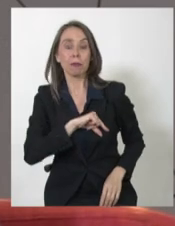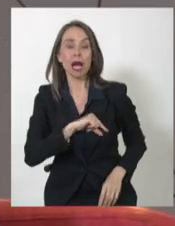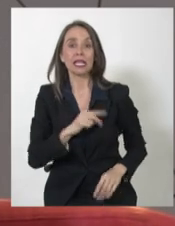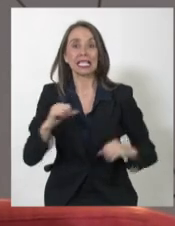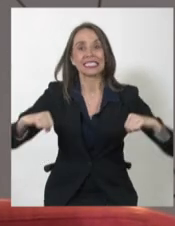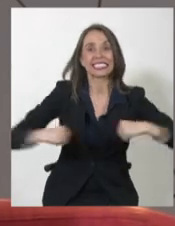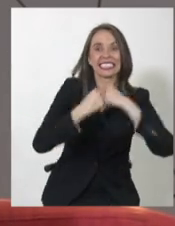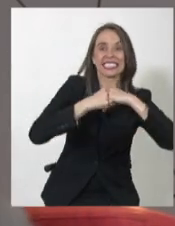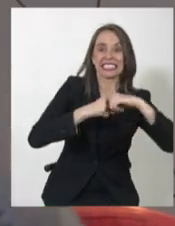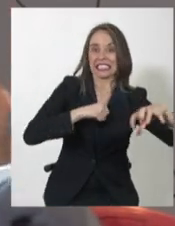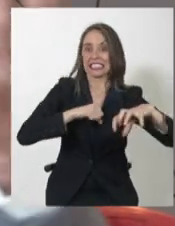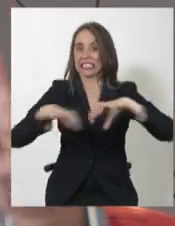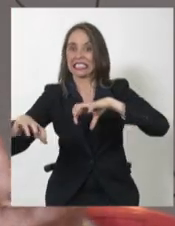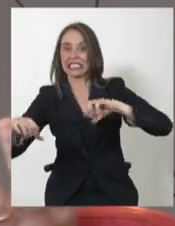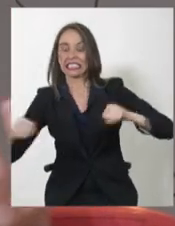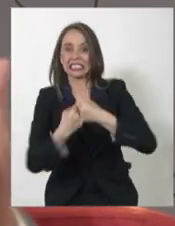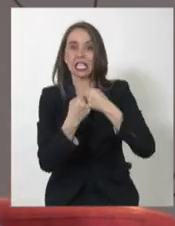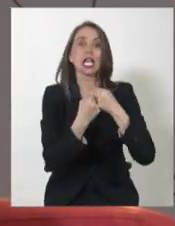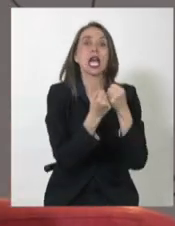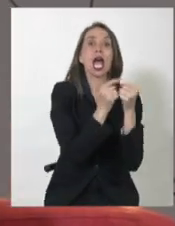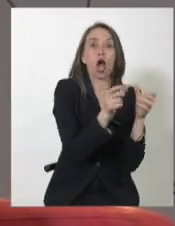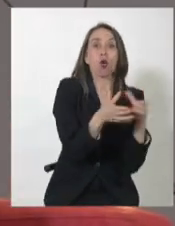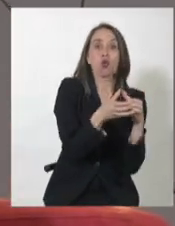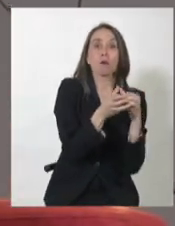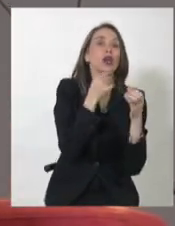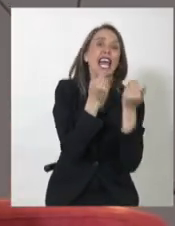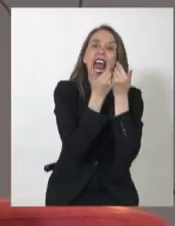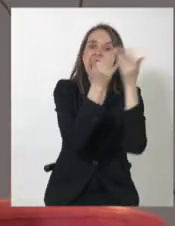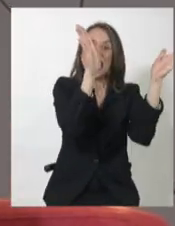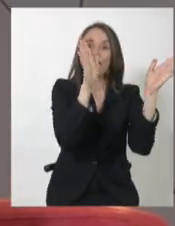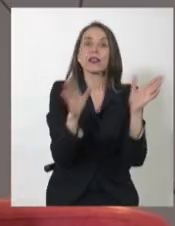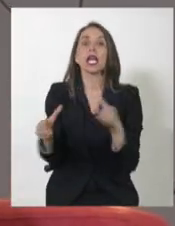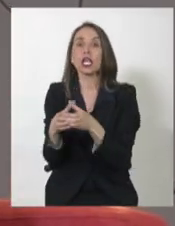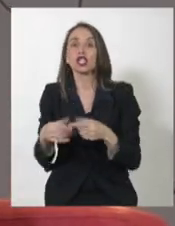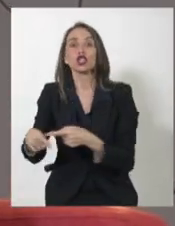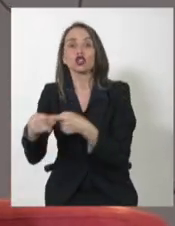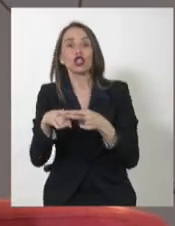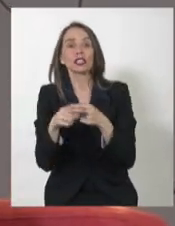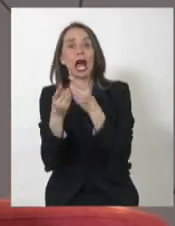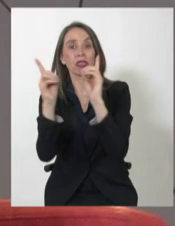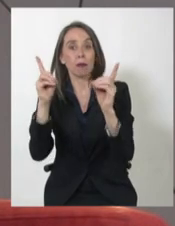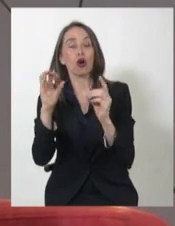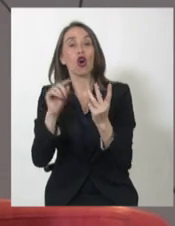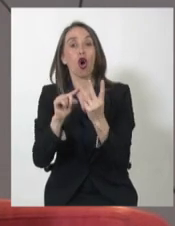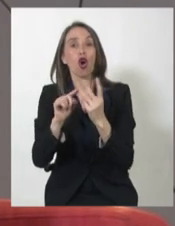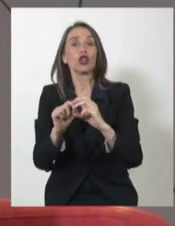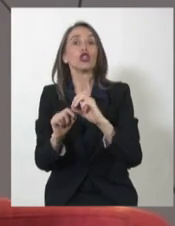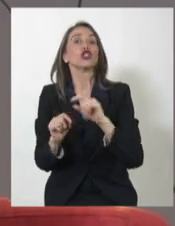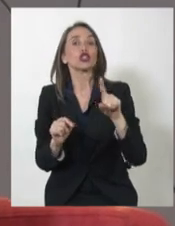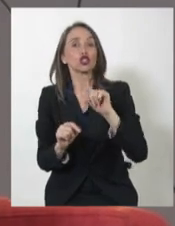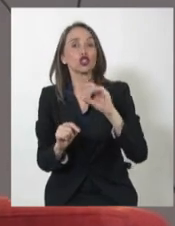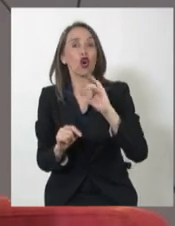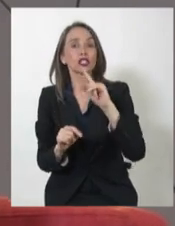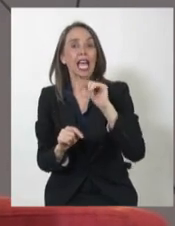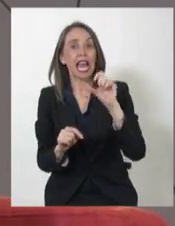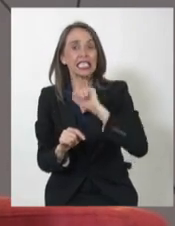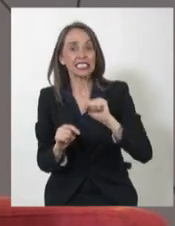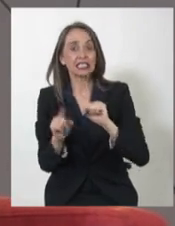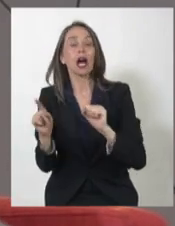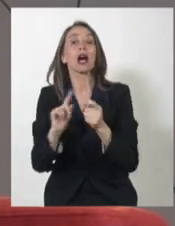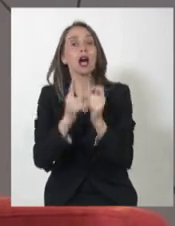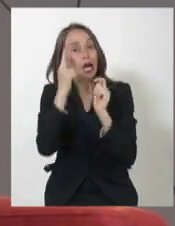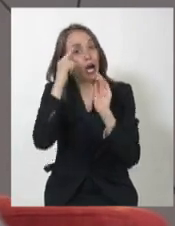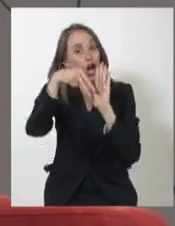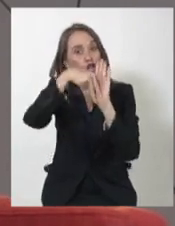grandes tensiones, uno podría decir las tensiones liberales y las tensiones socialdemócratas o derechamente socialistas. ¿Qué es lo que hicieron? Generaron un enunciado